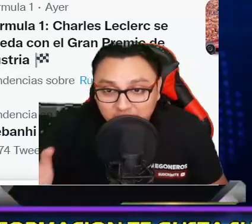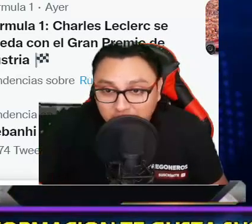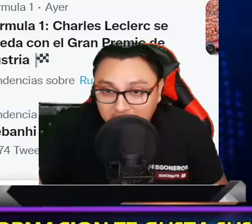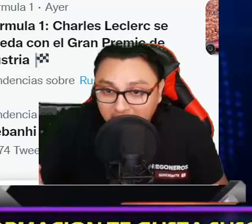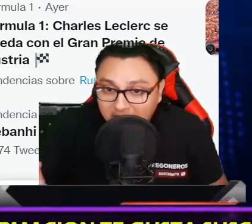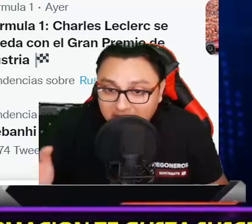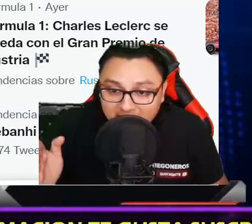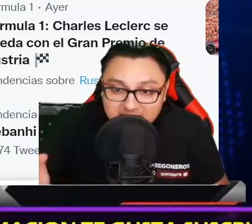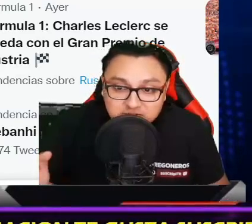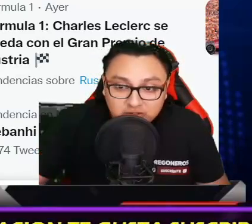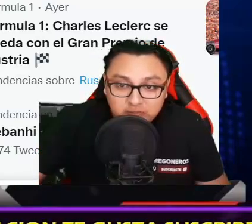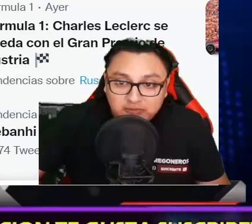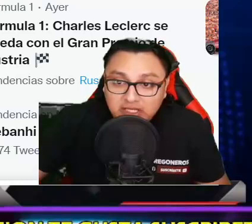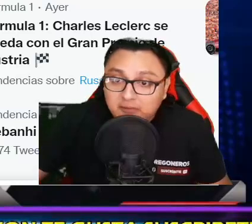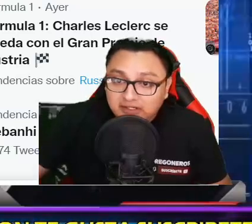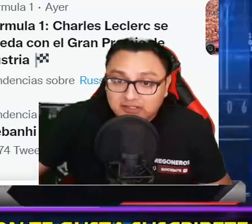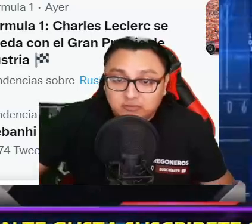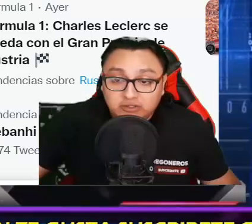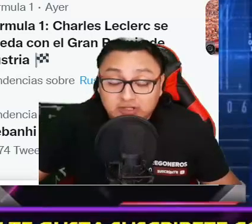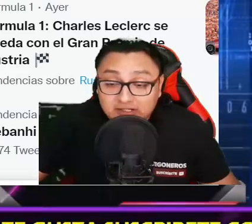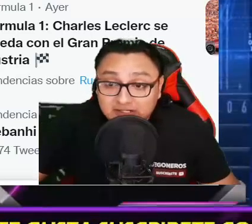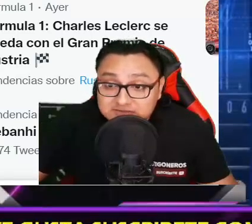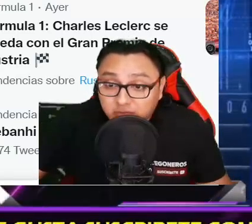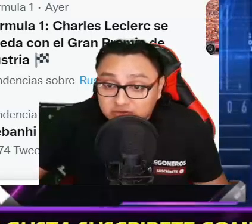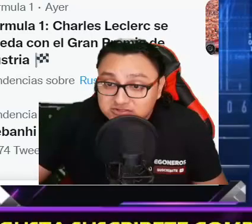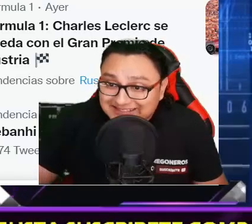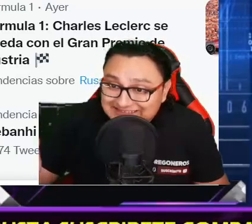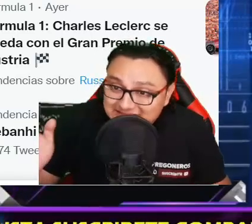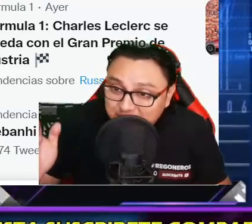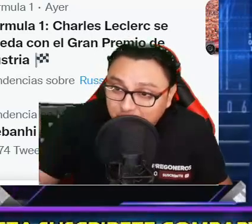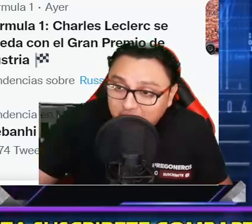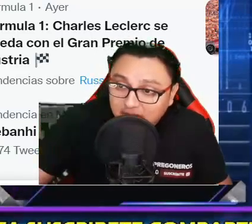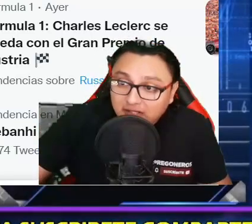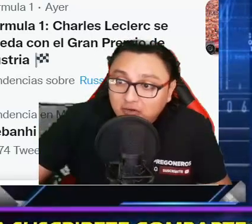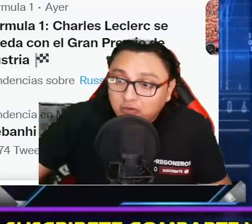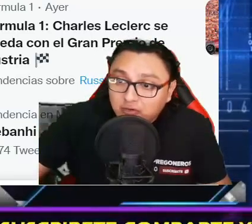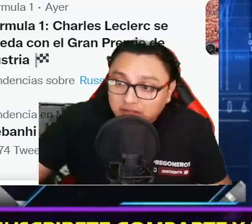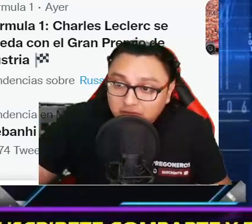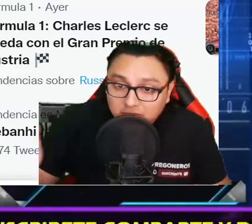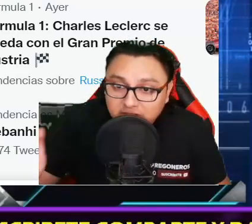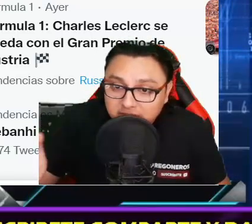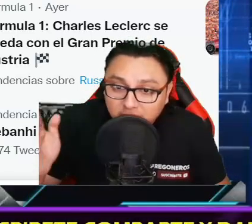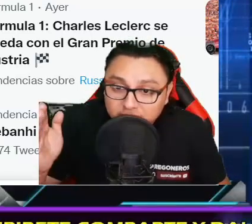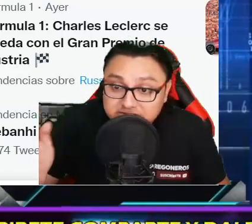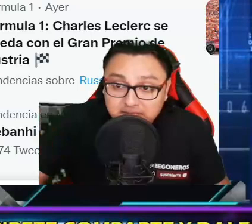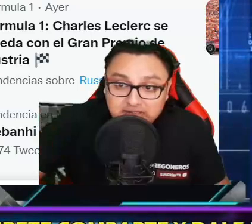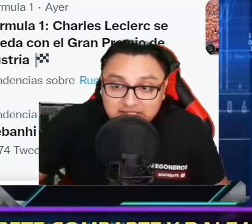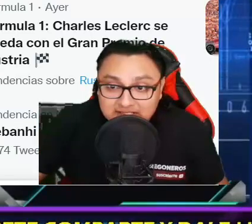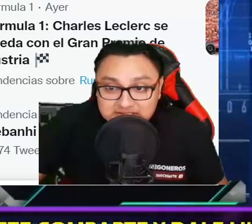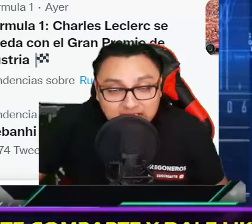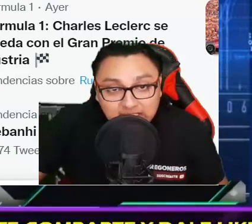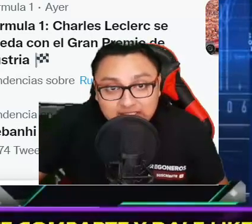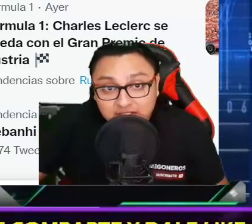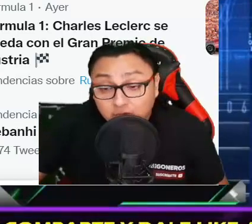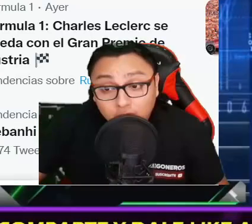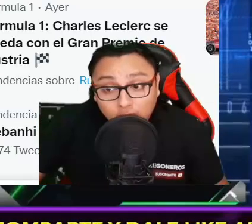en Puebla. Esto es lo que publicaba Alejandro Moreno Cárdenas. Buenos días desde Puebla. Hoy vengo a reunirme con nuestra